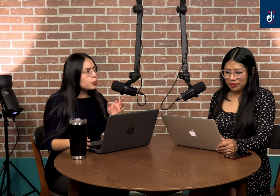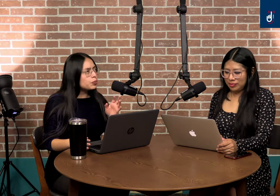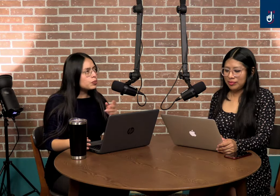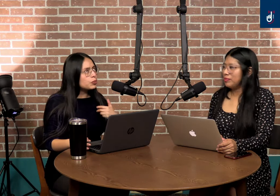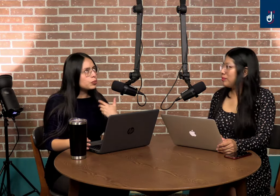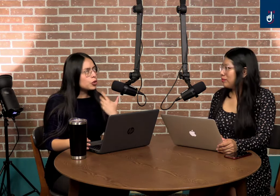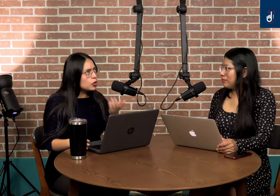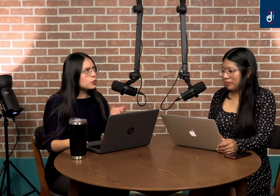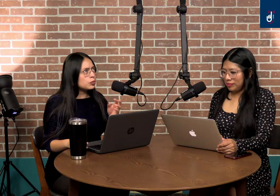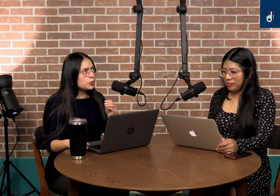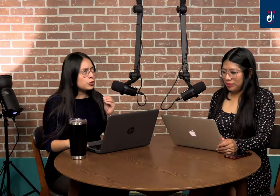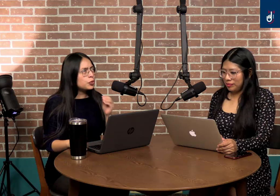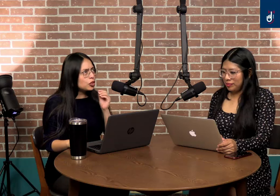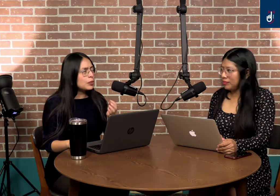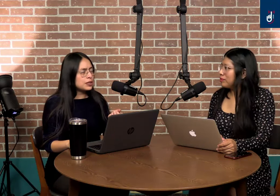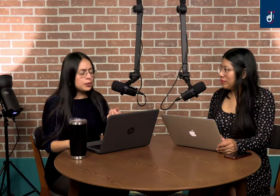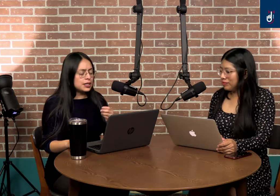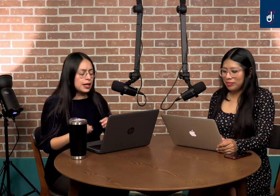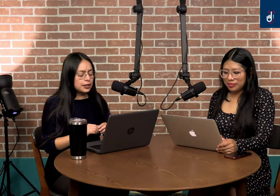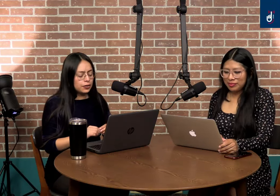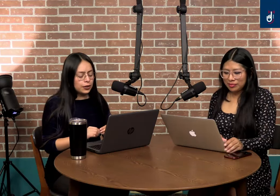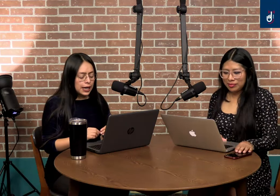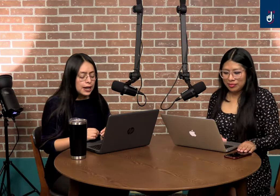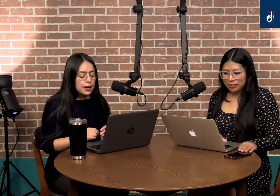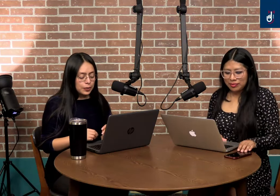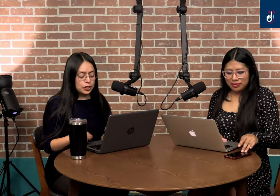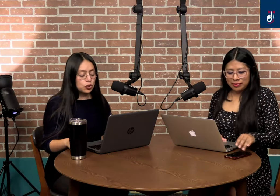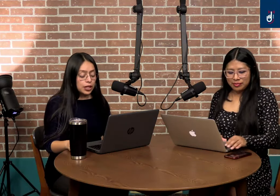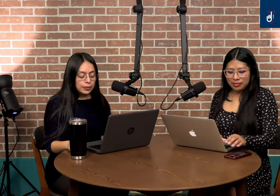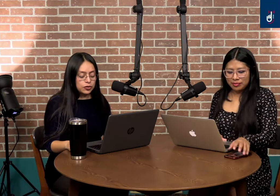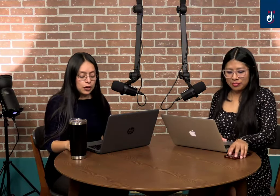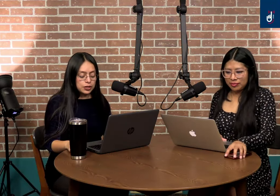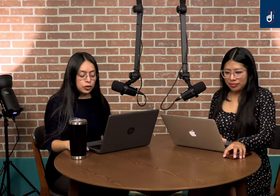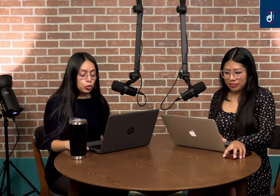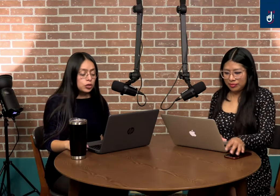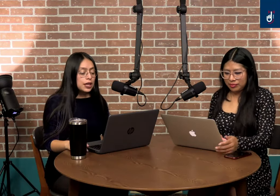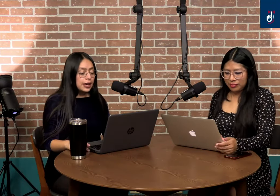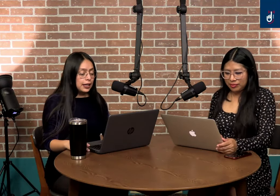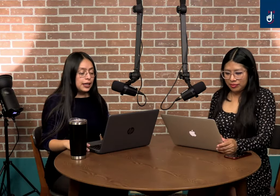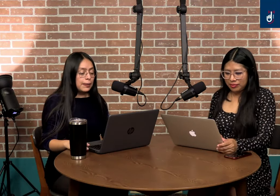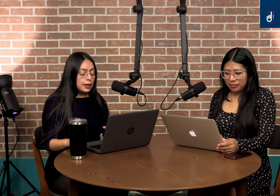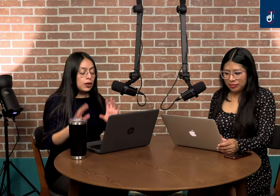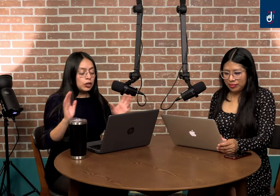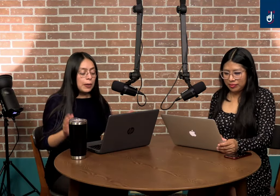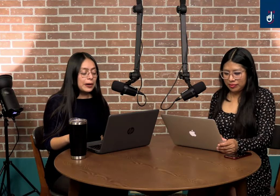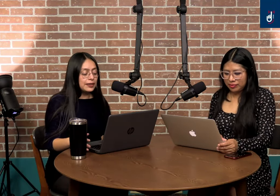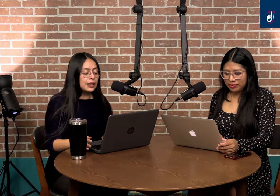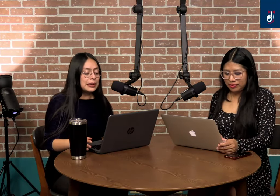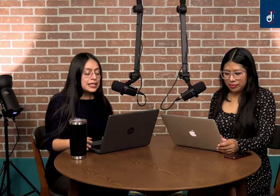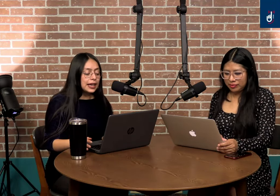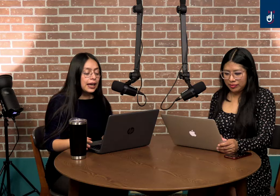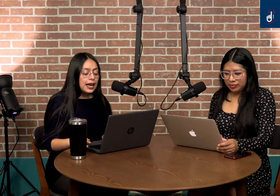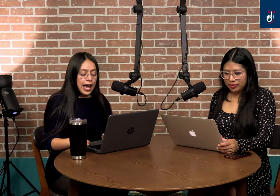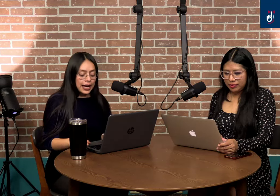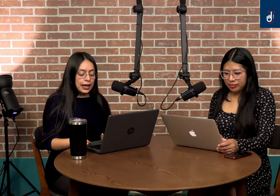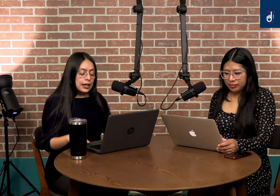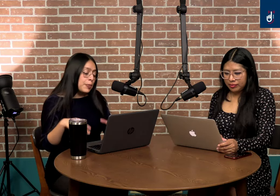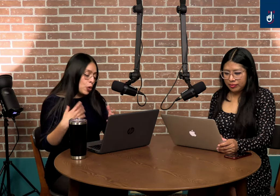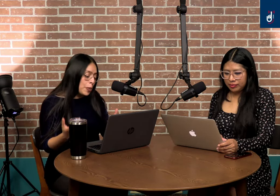poco poco un poquito más de un mes de la elección Federal pues estos cambios a los estatutos y ya vieron la última parte del